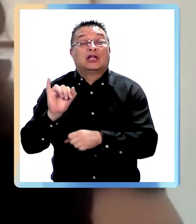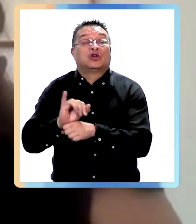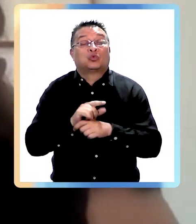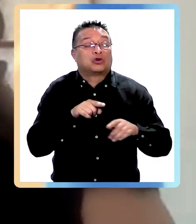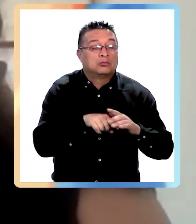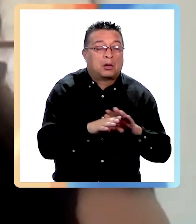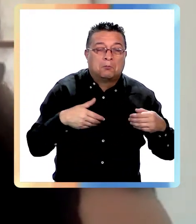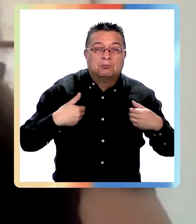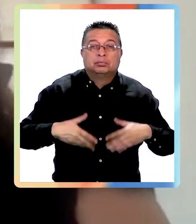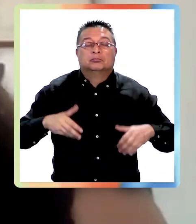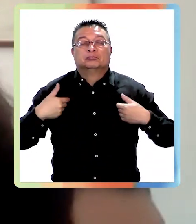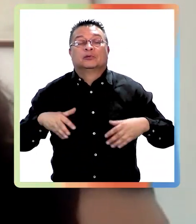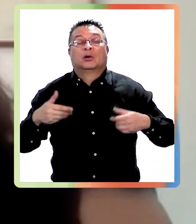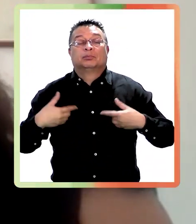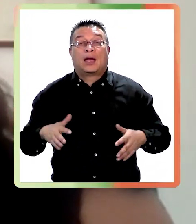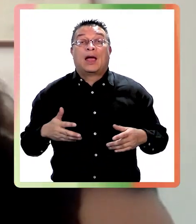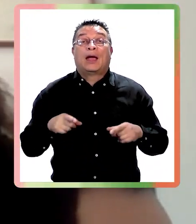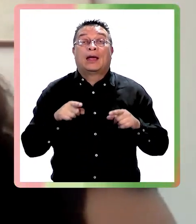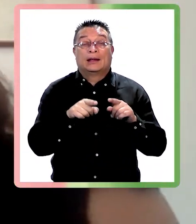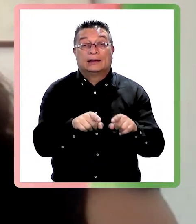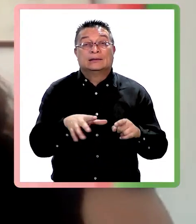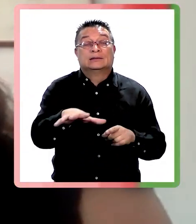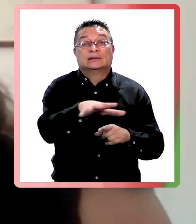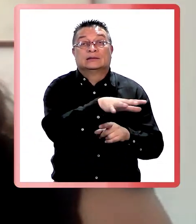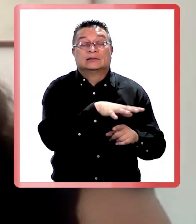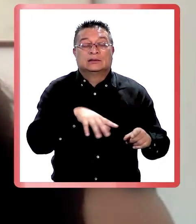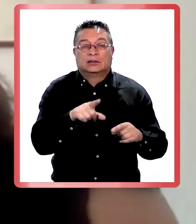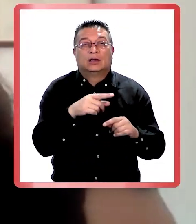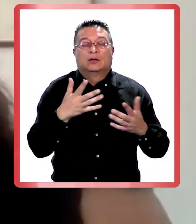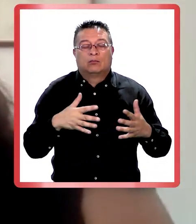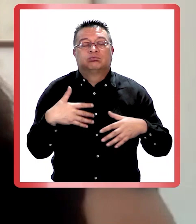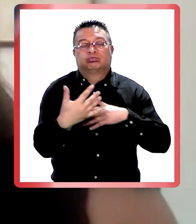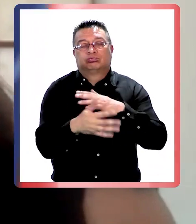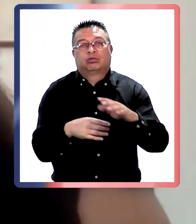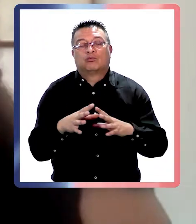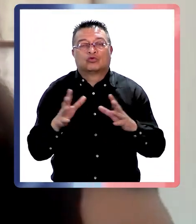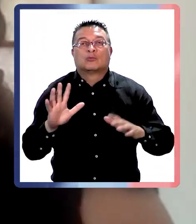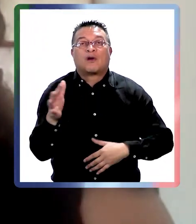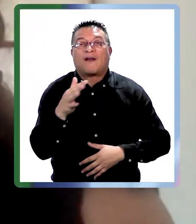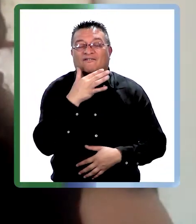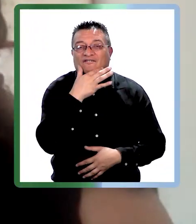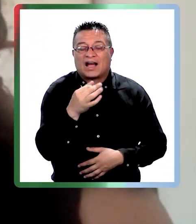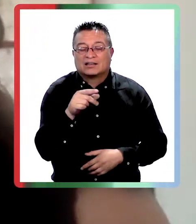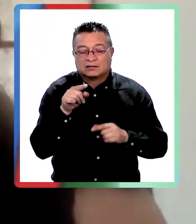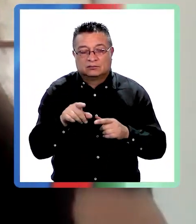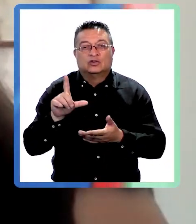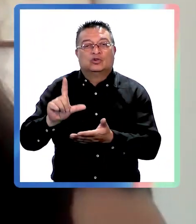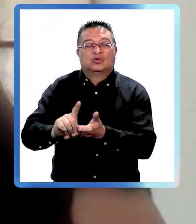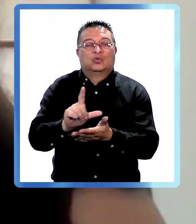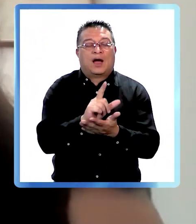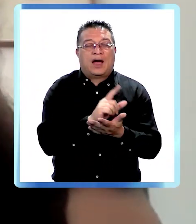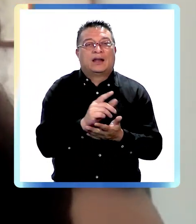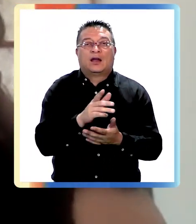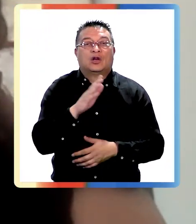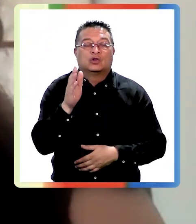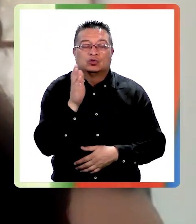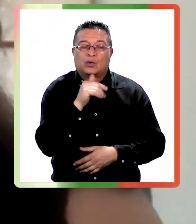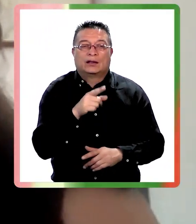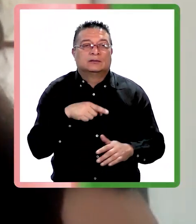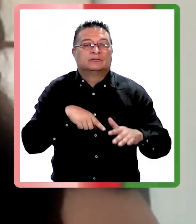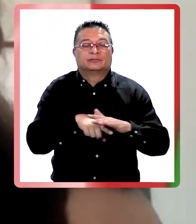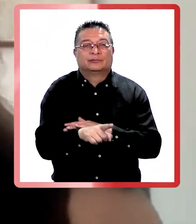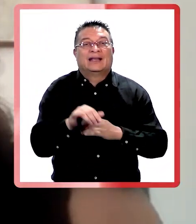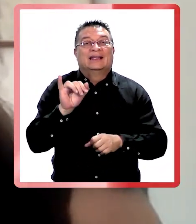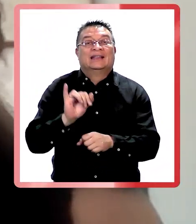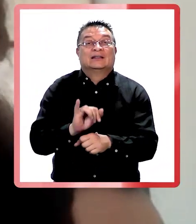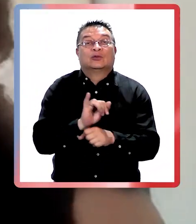entran las instituciones, entonces quedan, ¿quién pone orden? Es muy fácil en el fondo llegar a estos espacios donde no llegan las